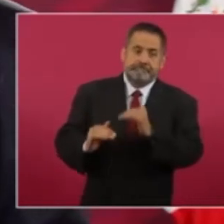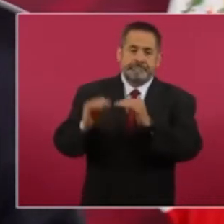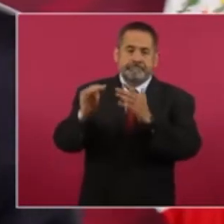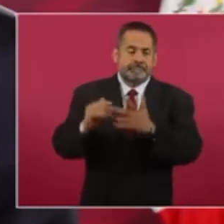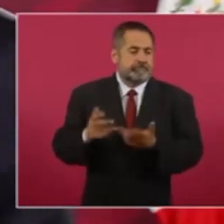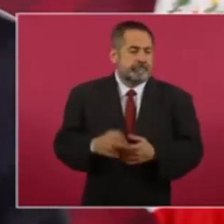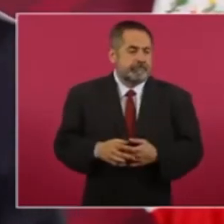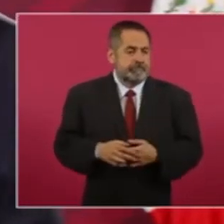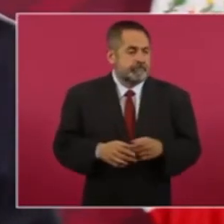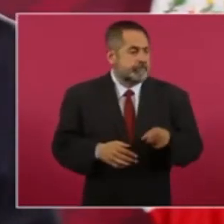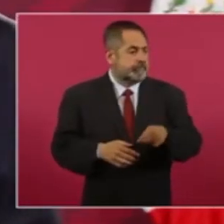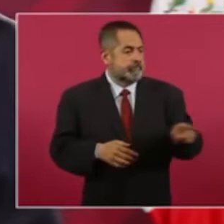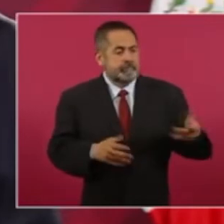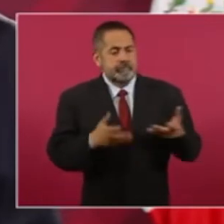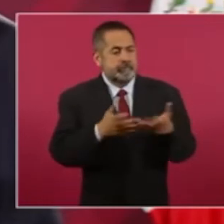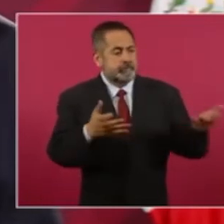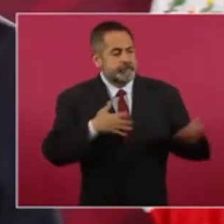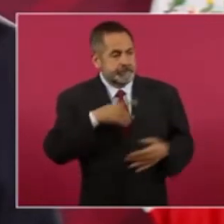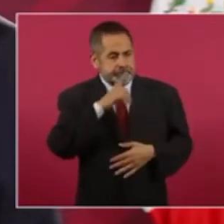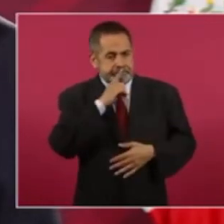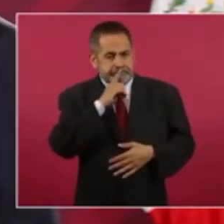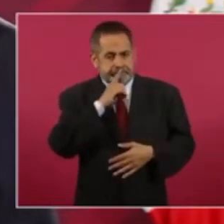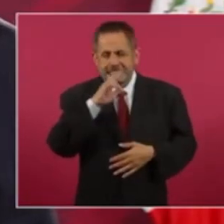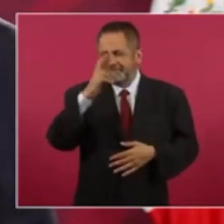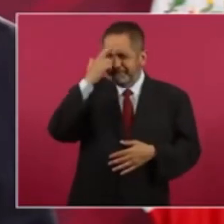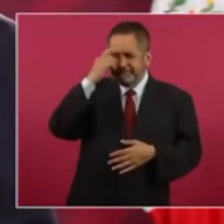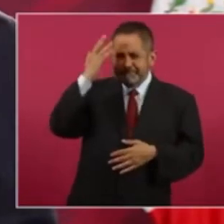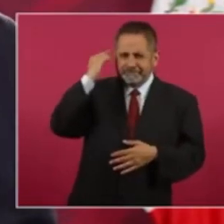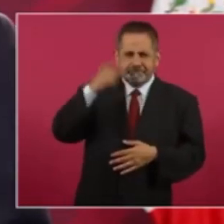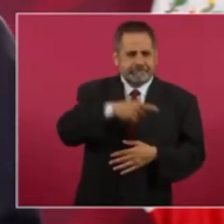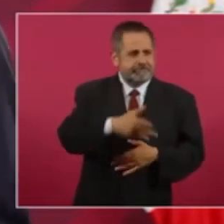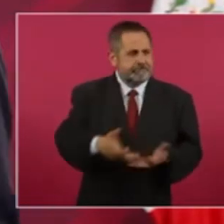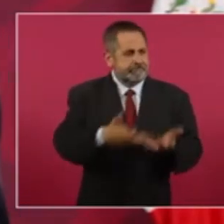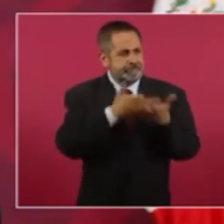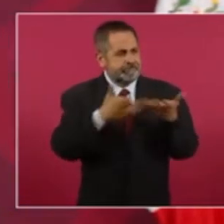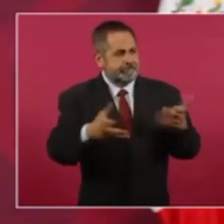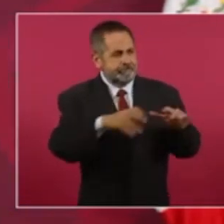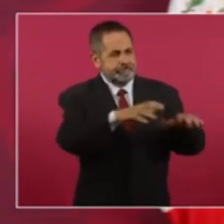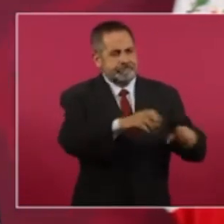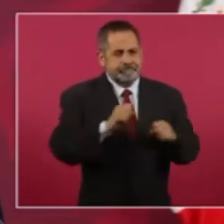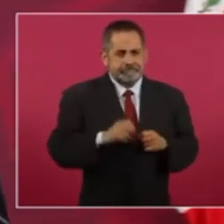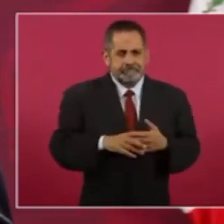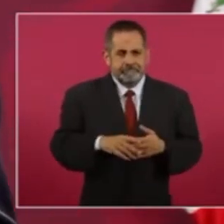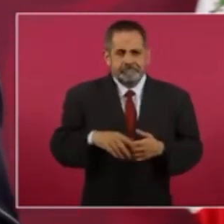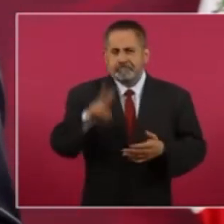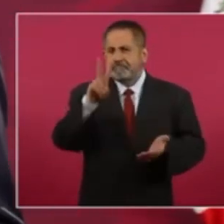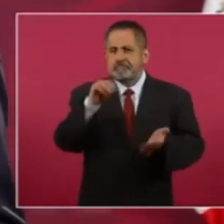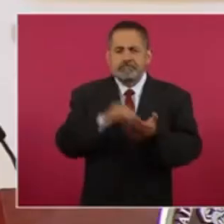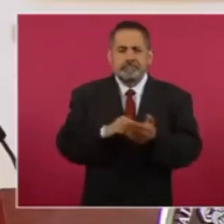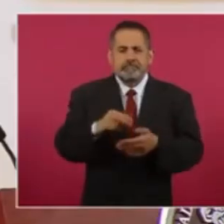nada. ¿Se acuerdan que compraron ese terreno? Más